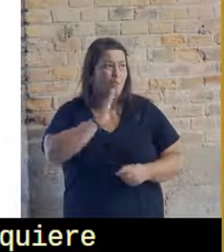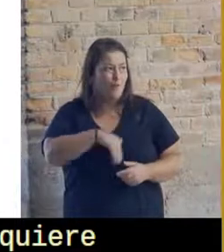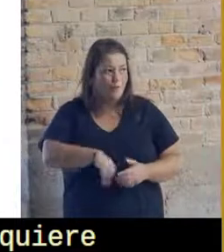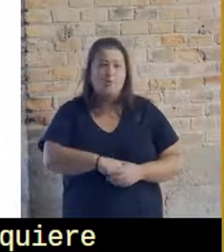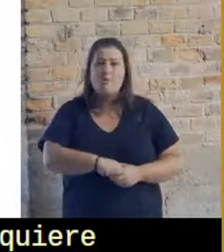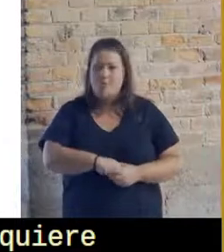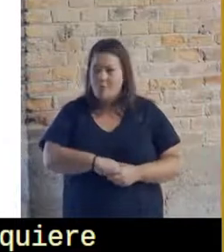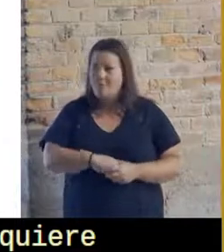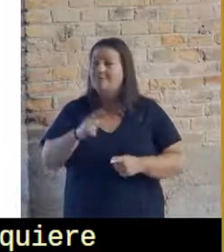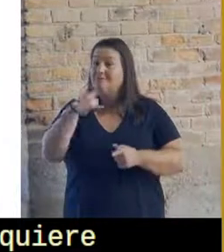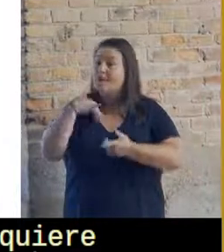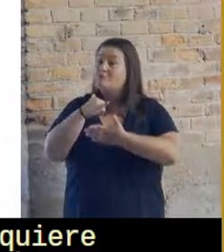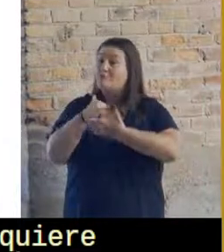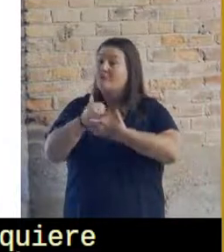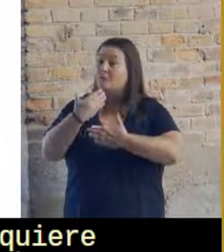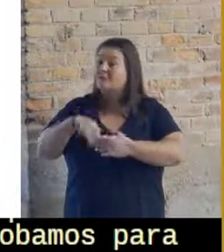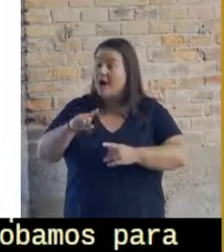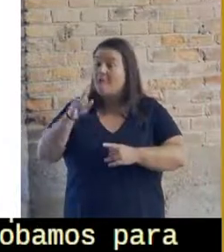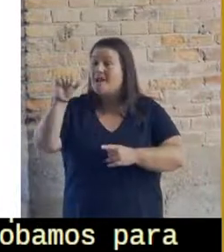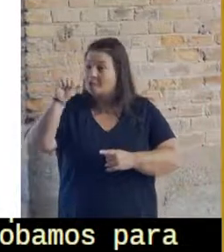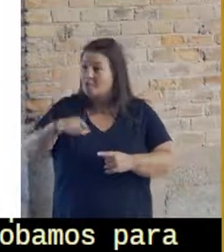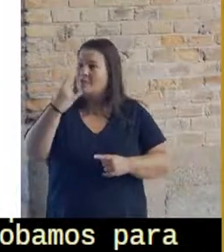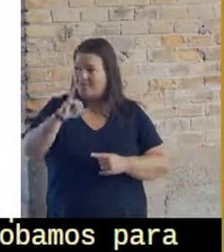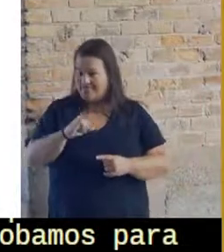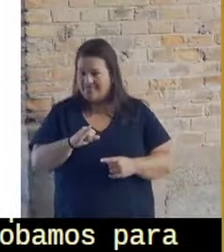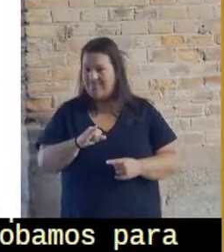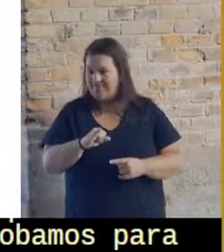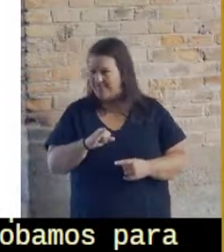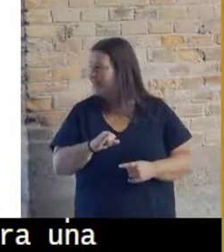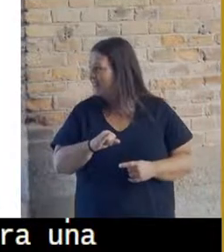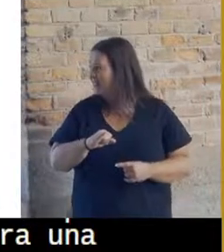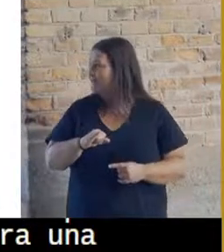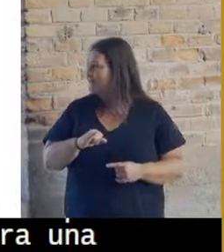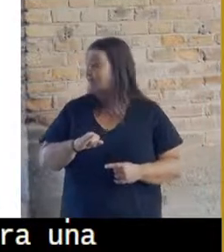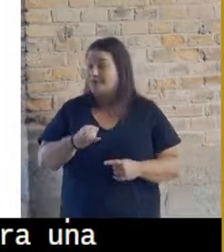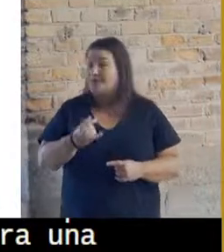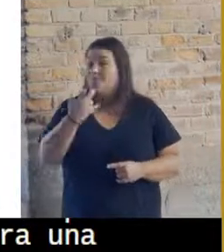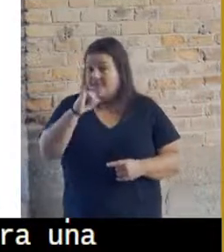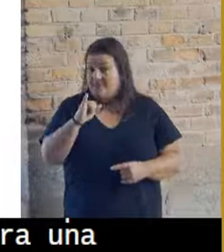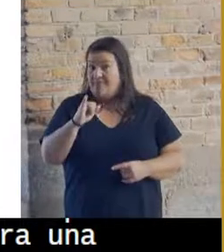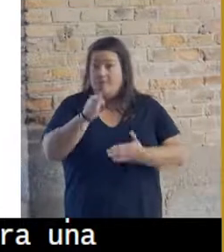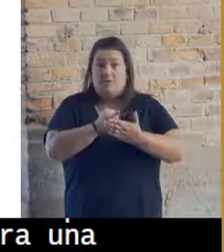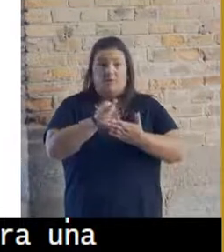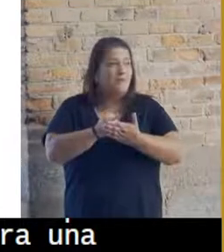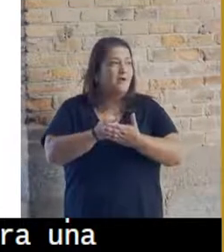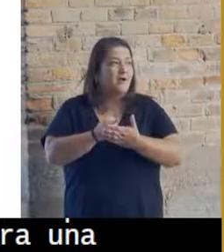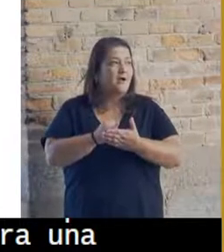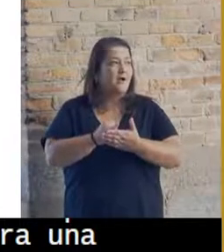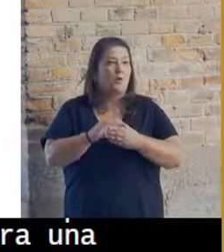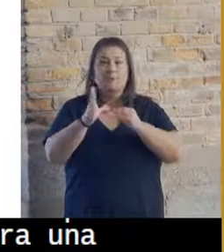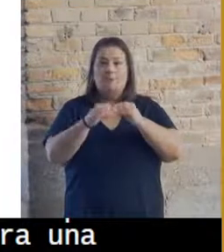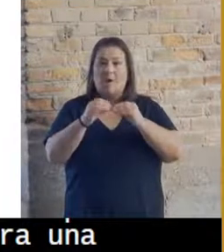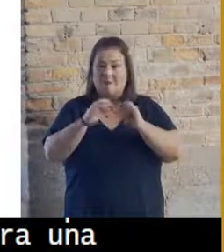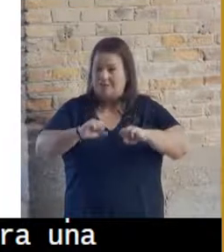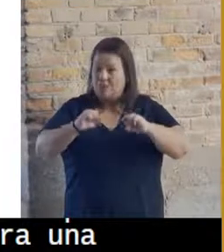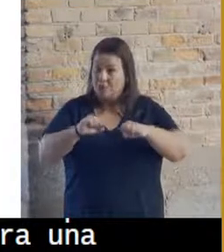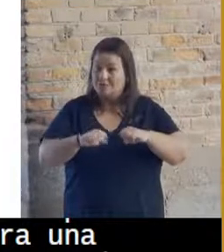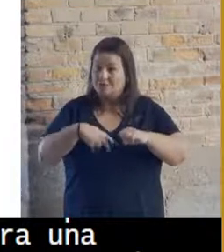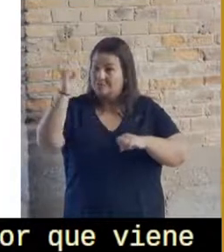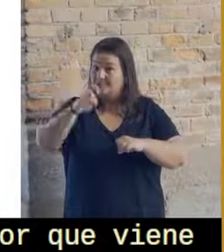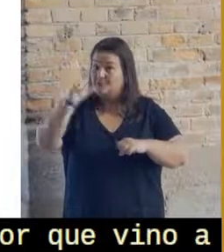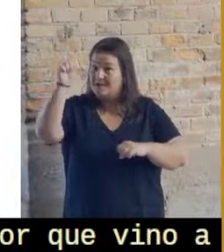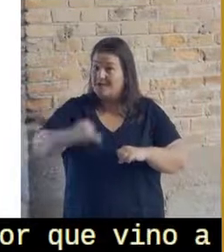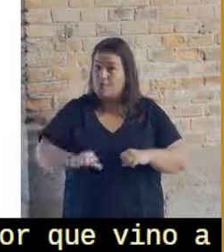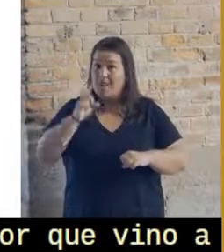que una vez la probamos para una película Una vez la probamos para una usuaria mayor que viene a ver la